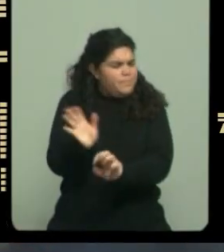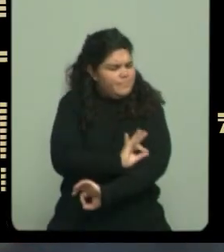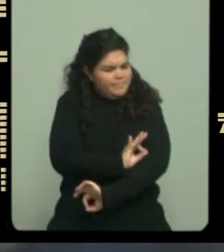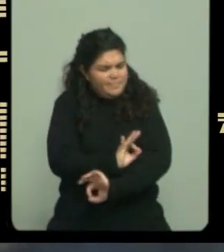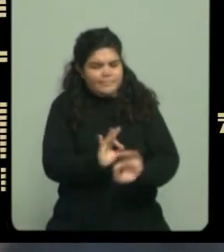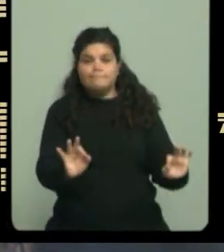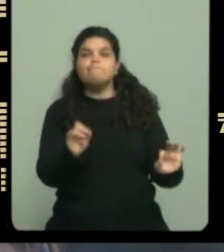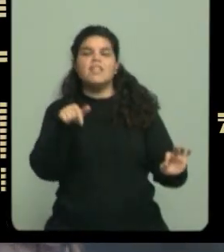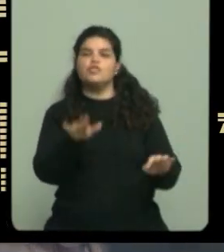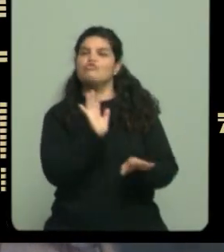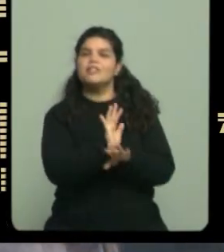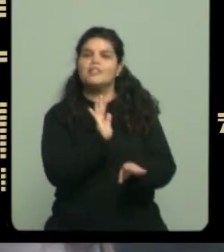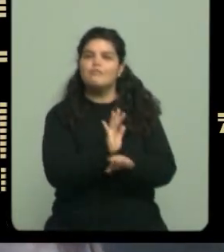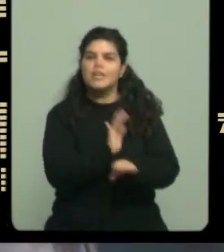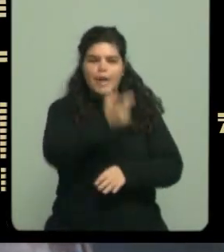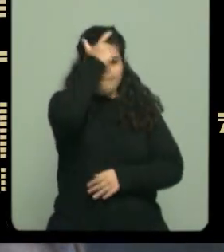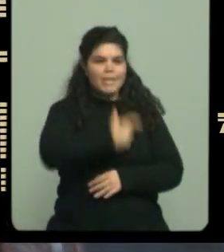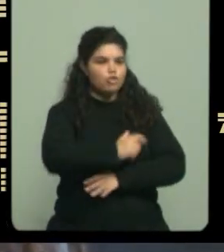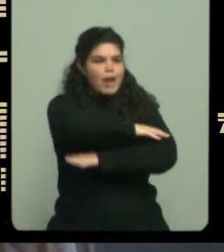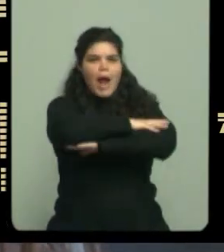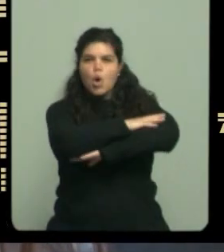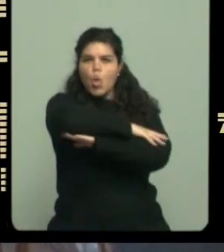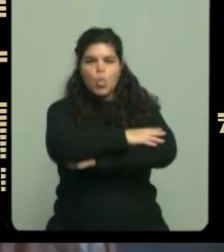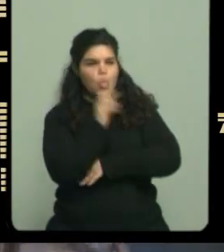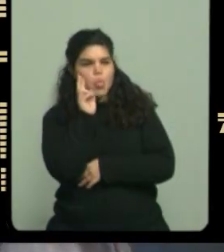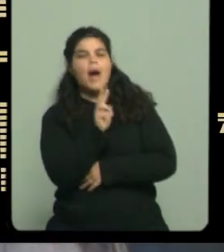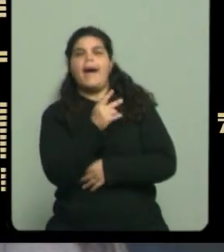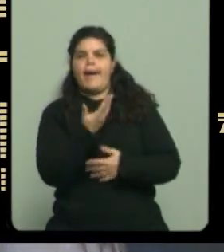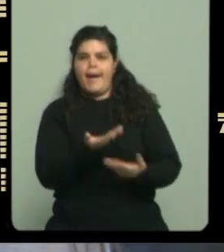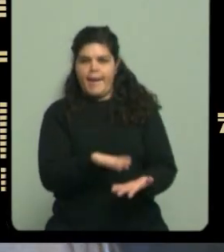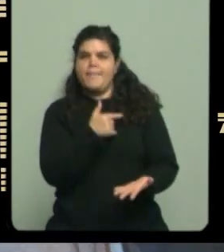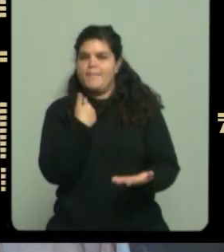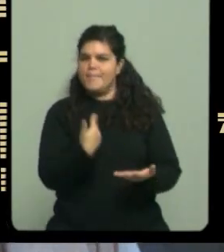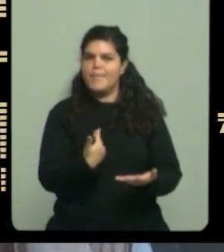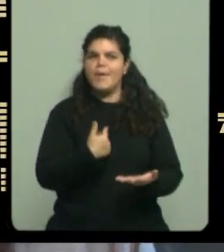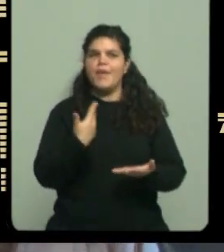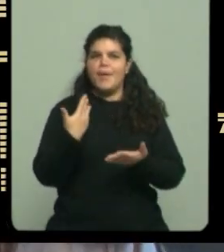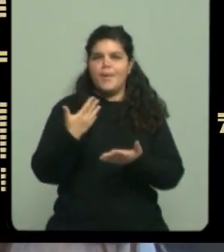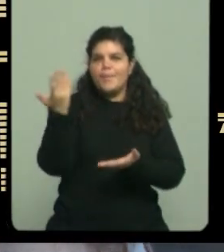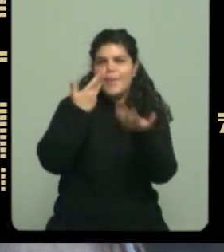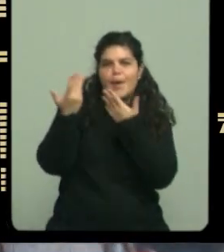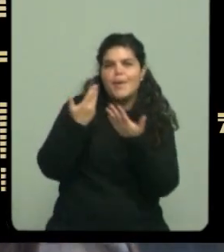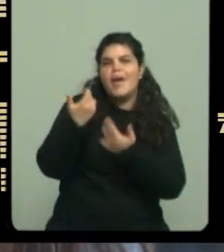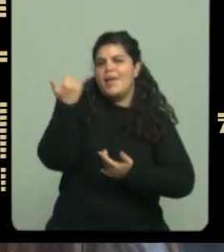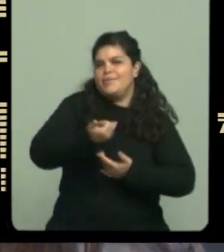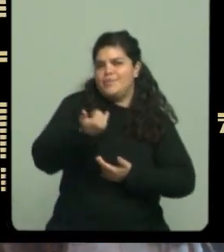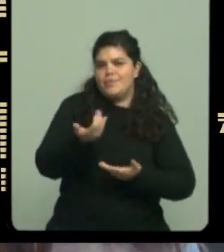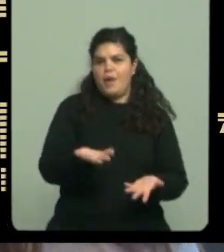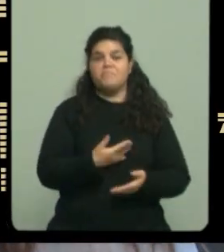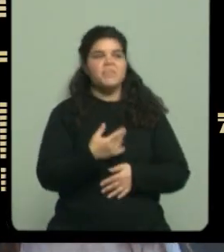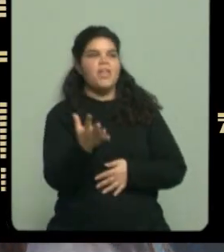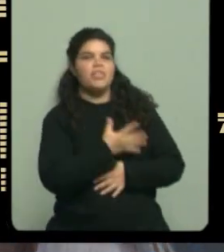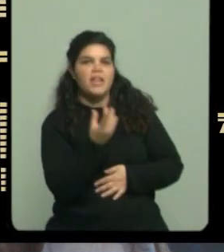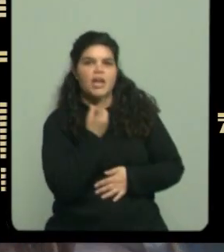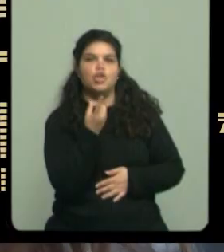una manifestación mucho más fuerte, clara, donde líderes tienen, o jefes o